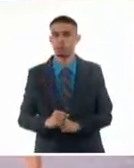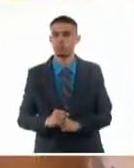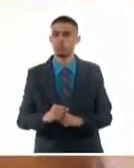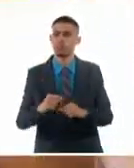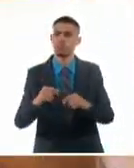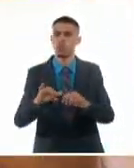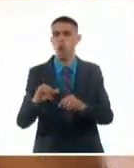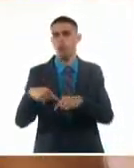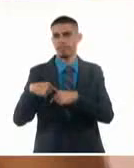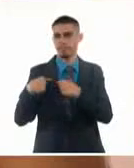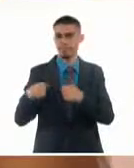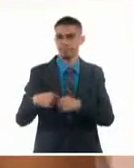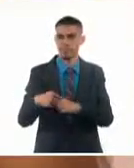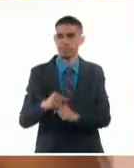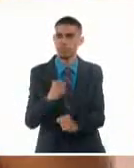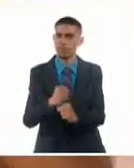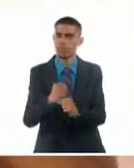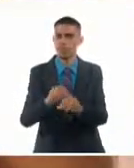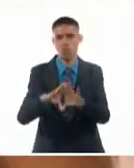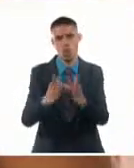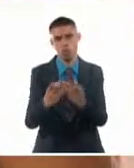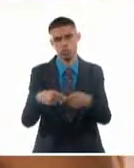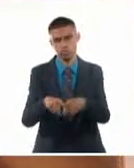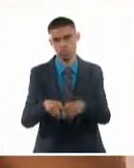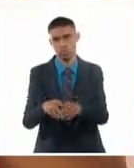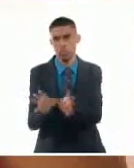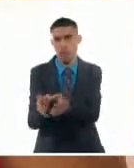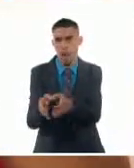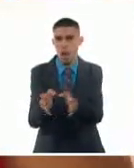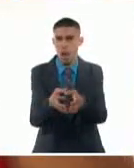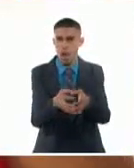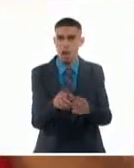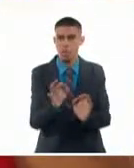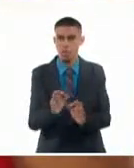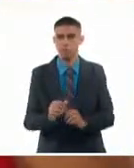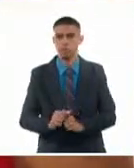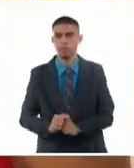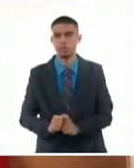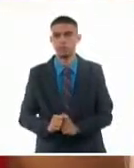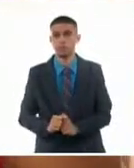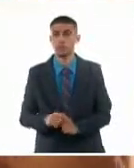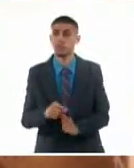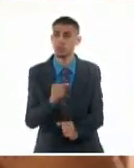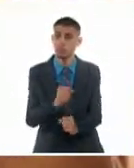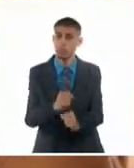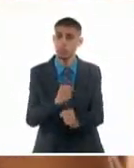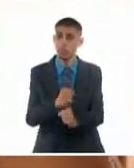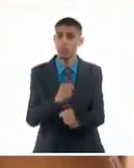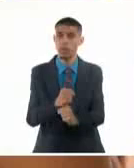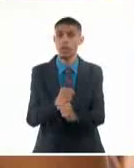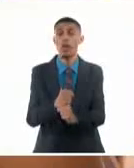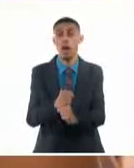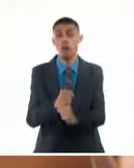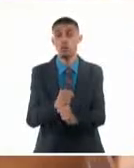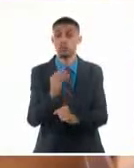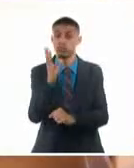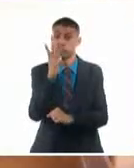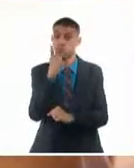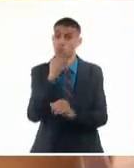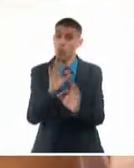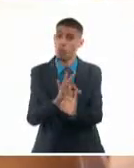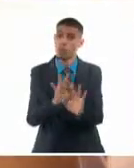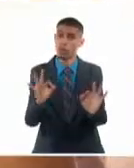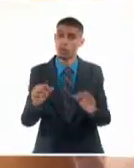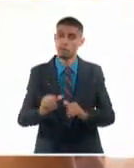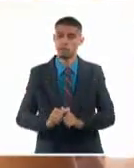corazones. Trabajamos todos juntos en equipo y fue un trabajo muy bonito, muy bueno, quedó